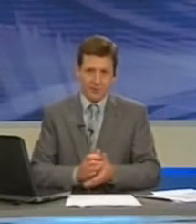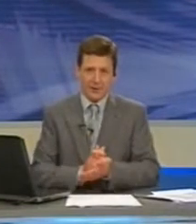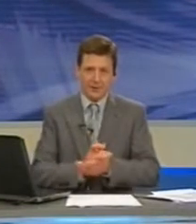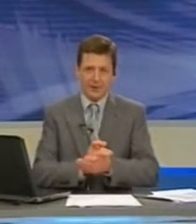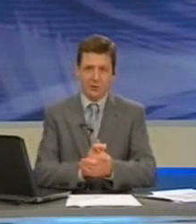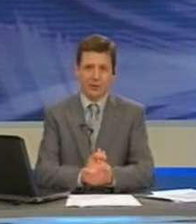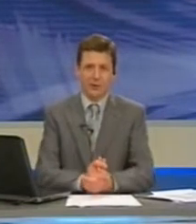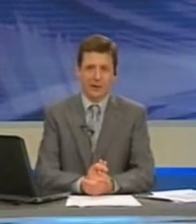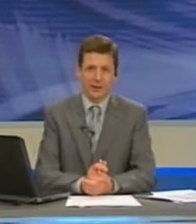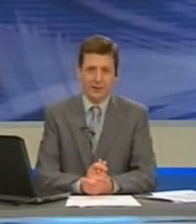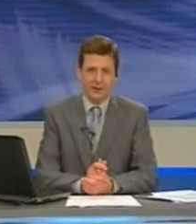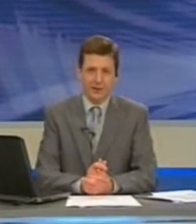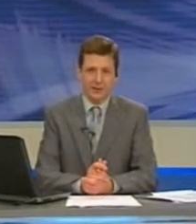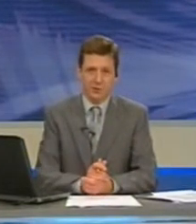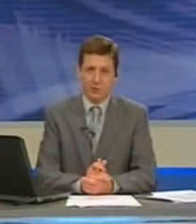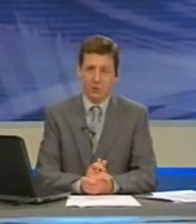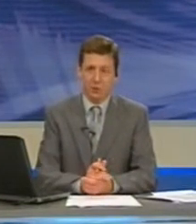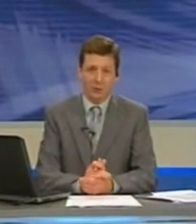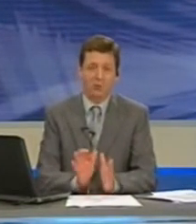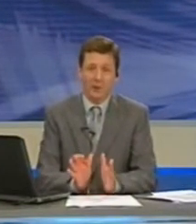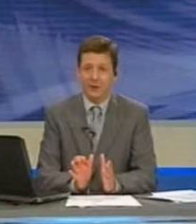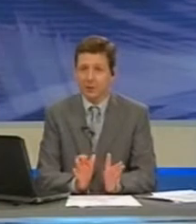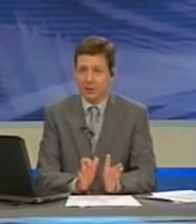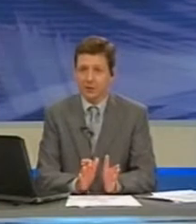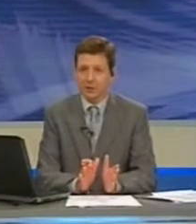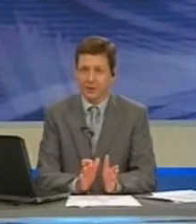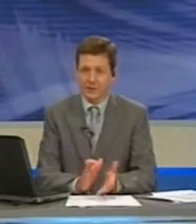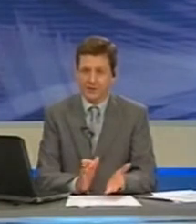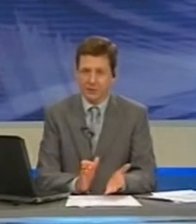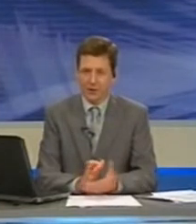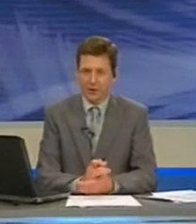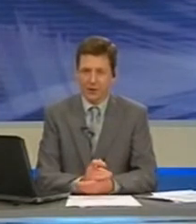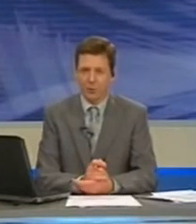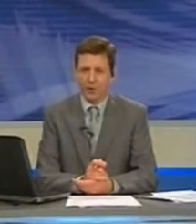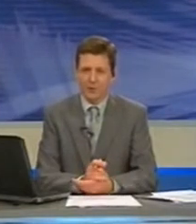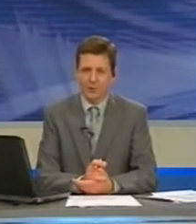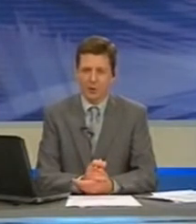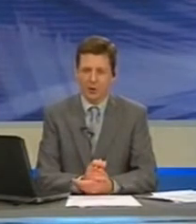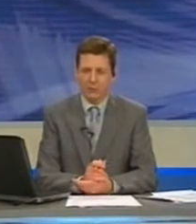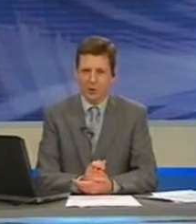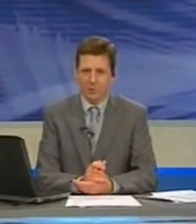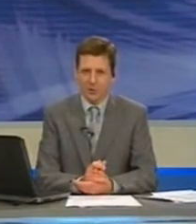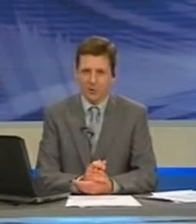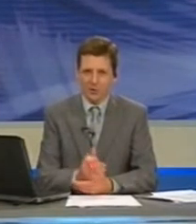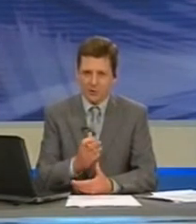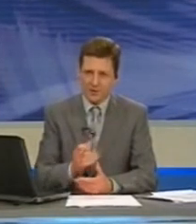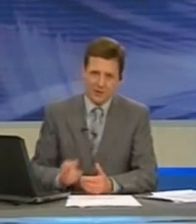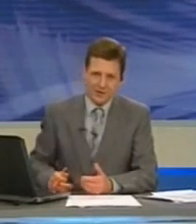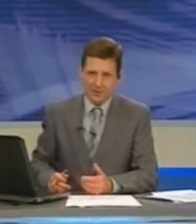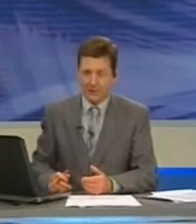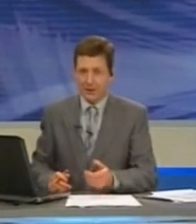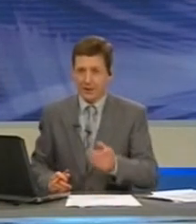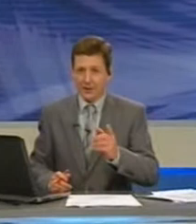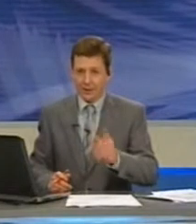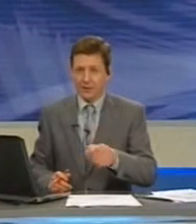un equipo para tratar de resolver esta situación. Pero lo concreto y lo llamativo es que desde la empresa aseguran que no han recibido reclamos por parte de los vecinos de